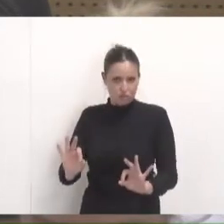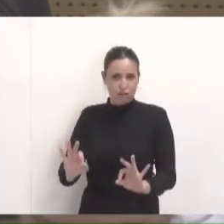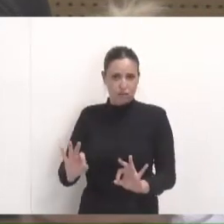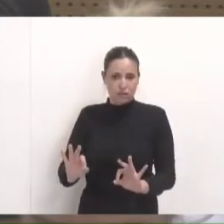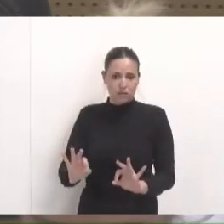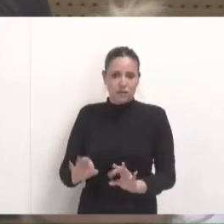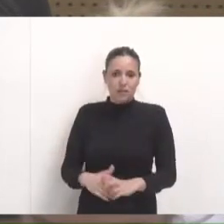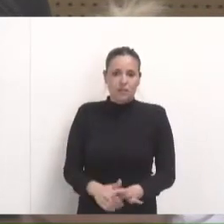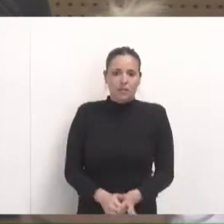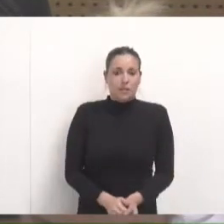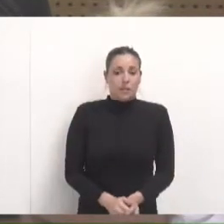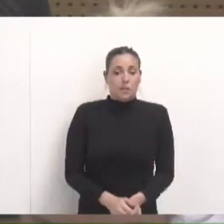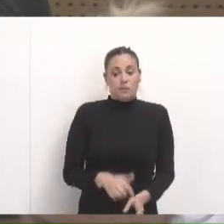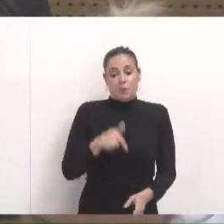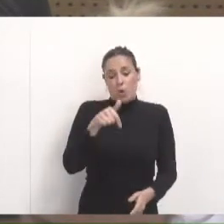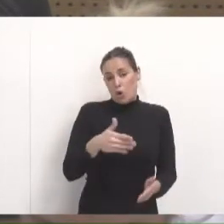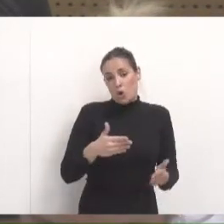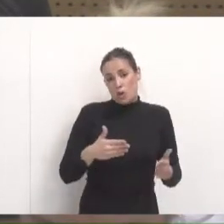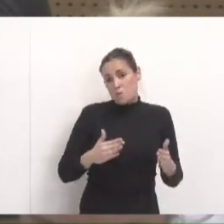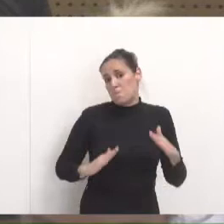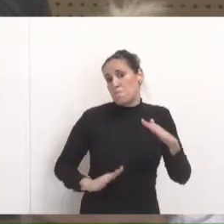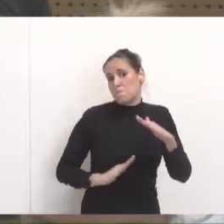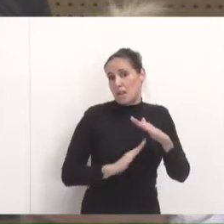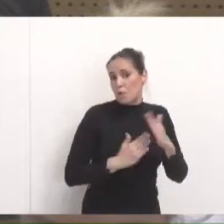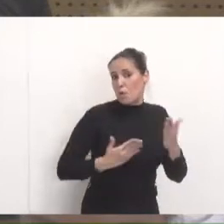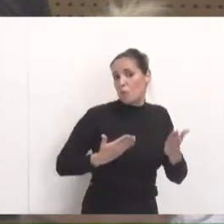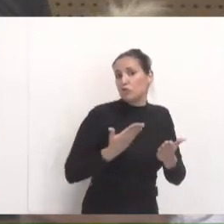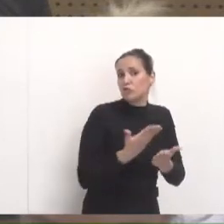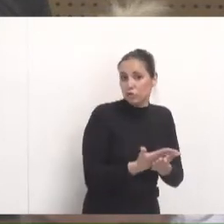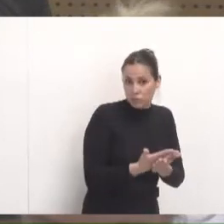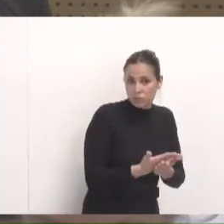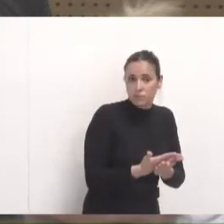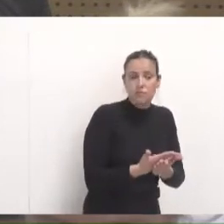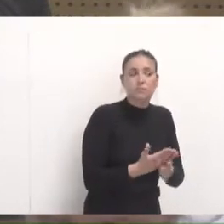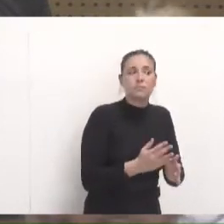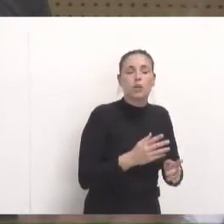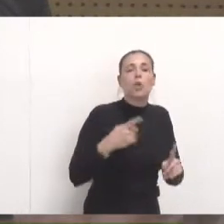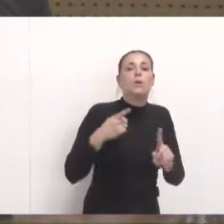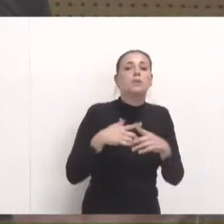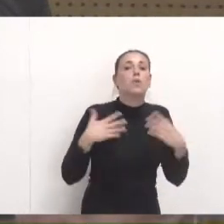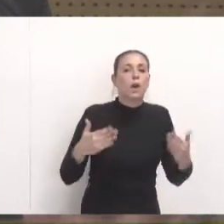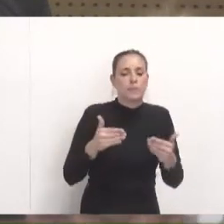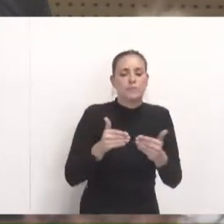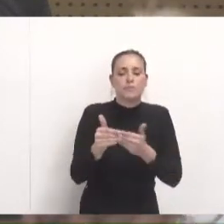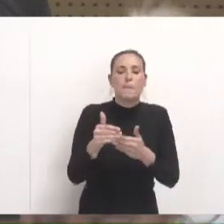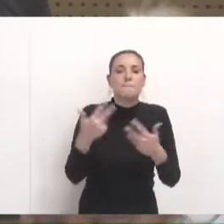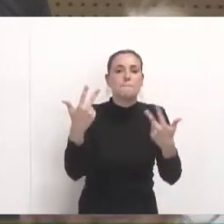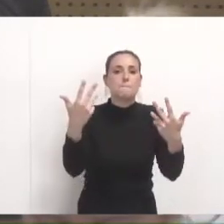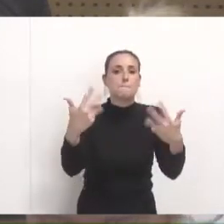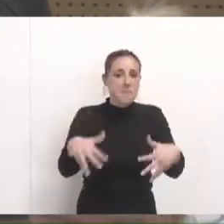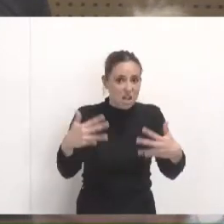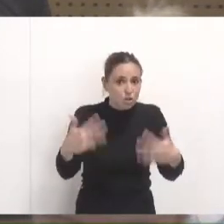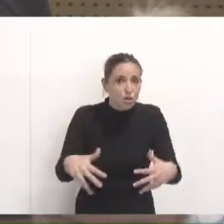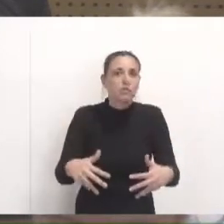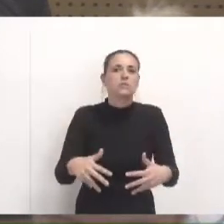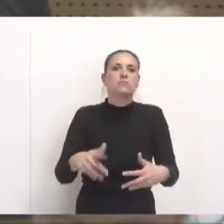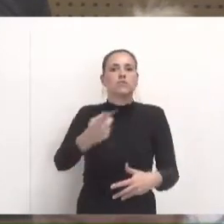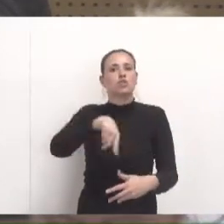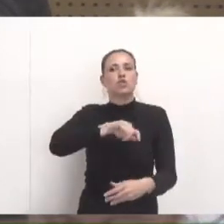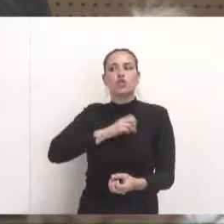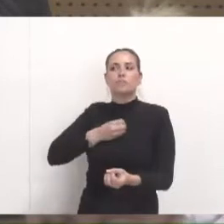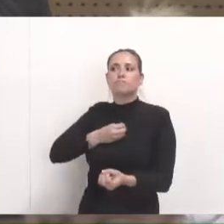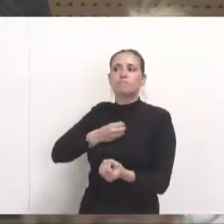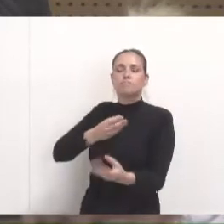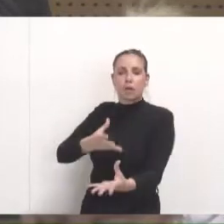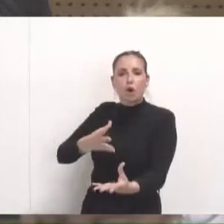la dejamos sobre la mesa para eso, para que el miércoles vengamos con planteamientos serios